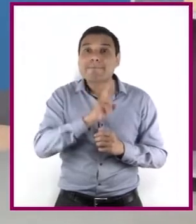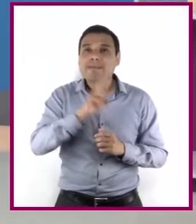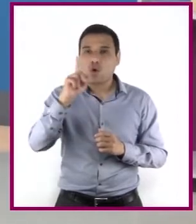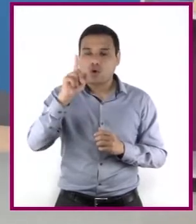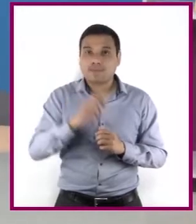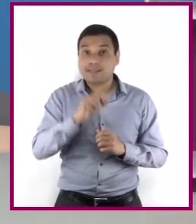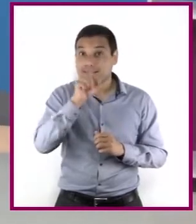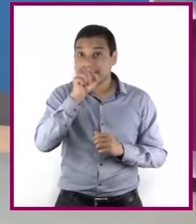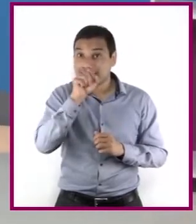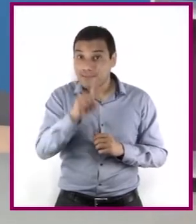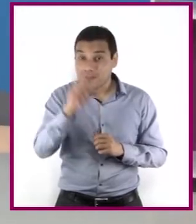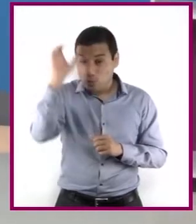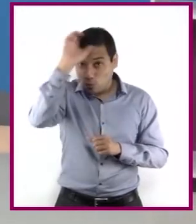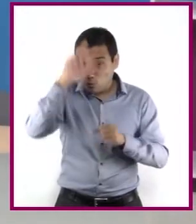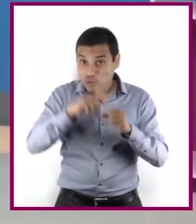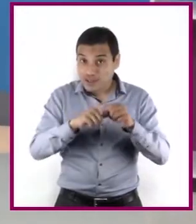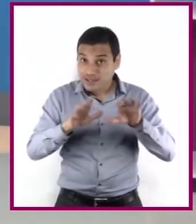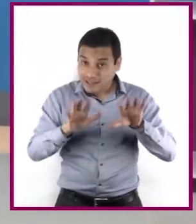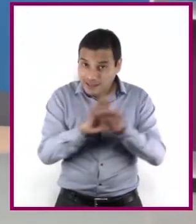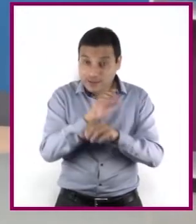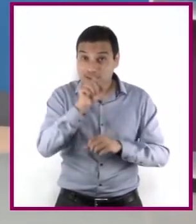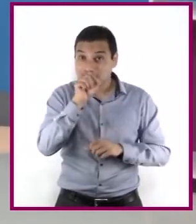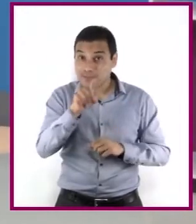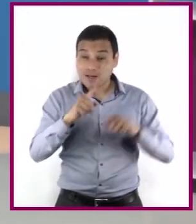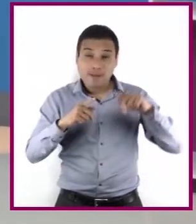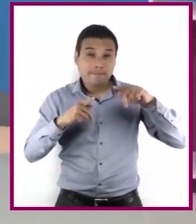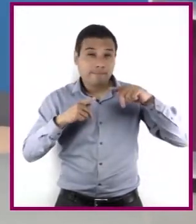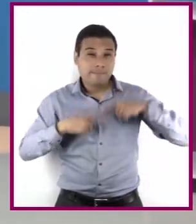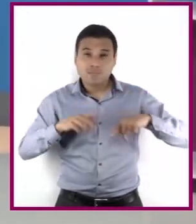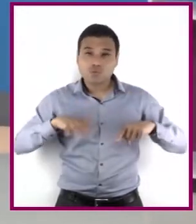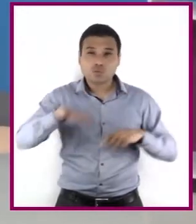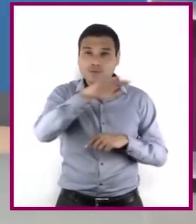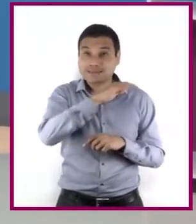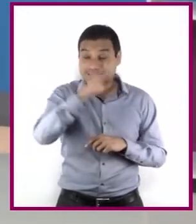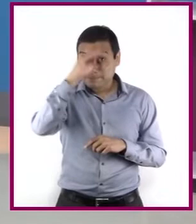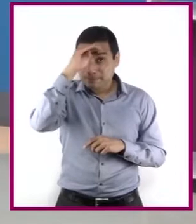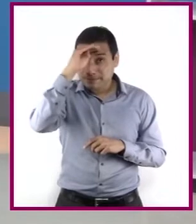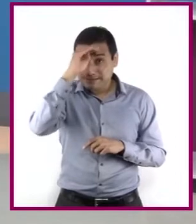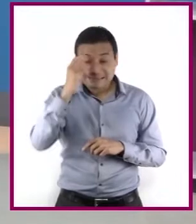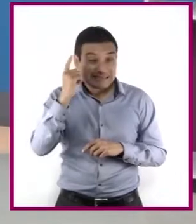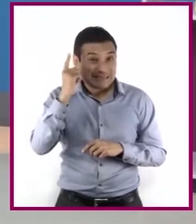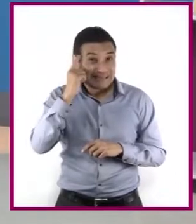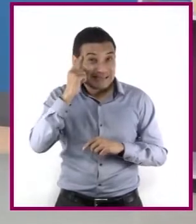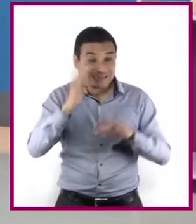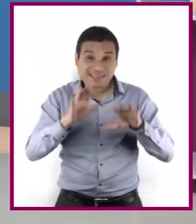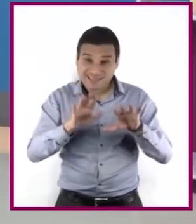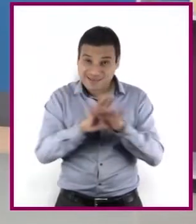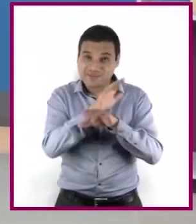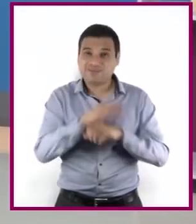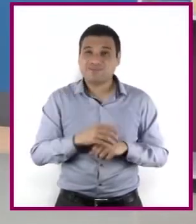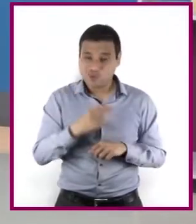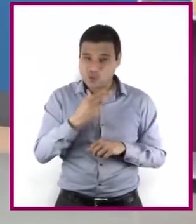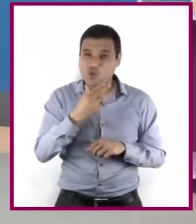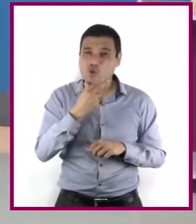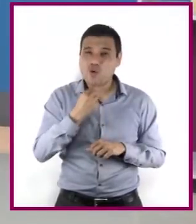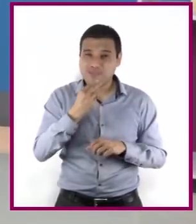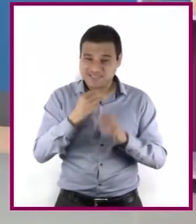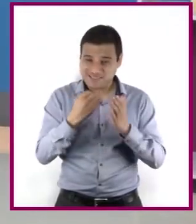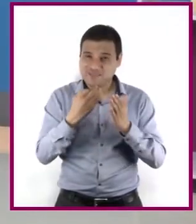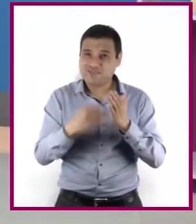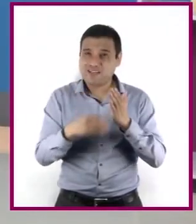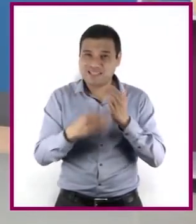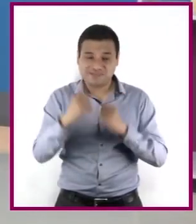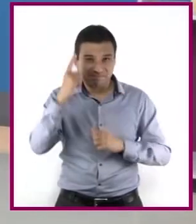cambios culturales, de reflexión por parte de toda la sociedad, especialmente de muchos hombres, para dejar de